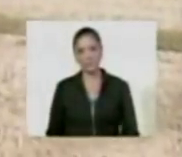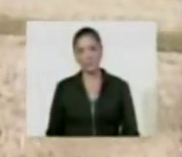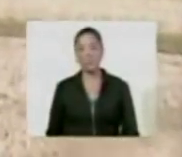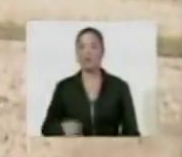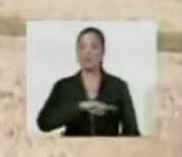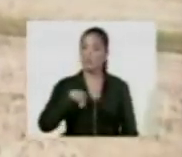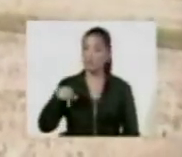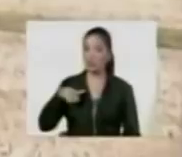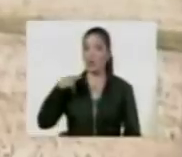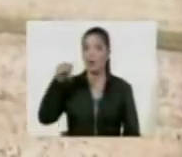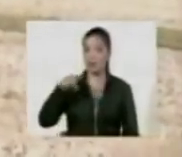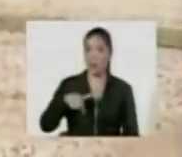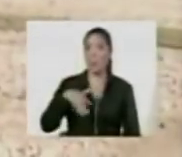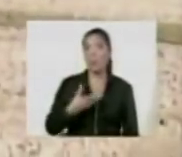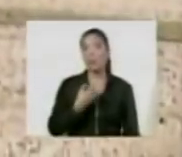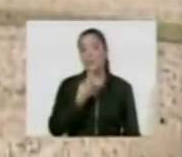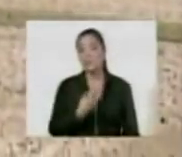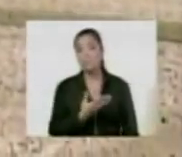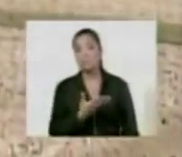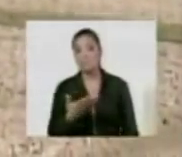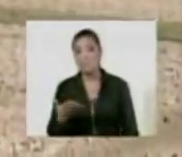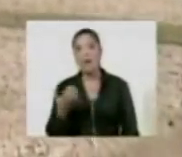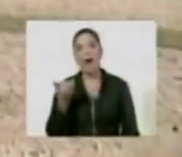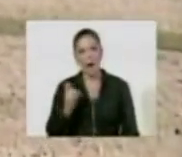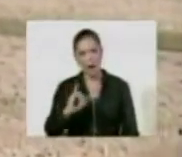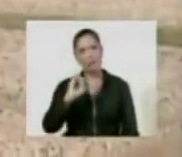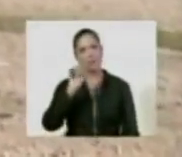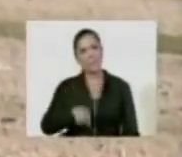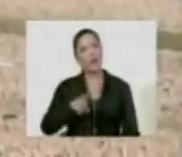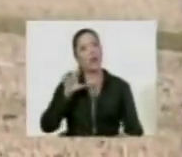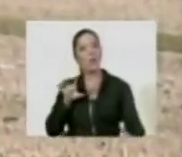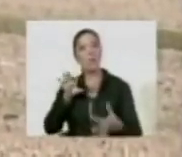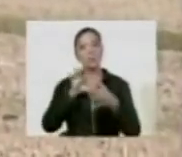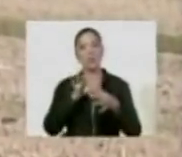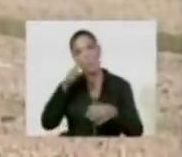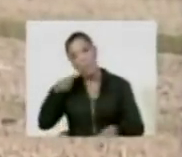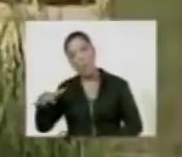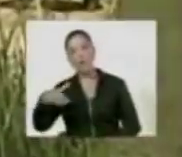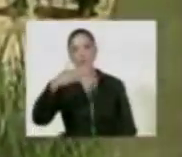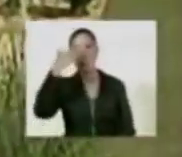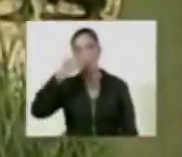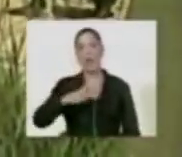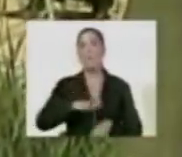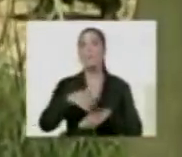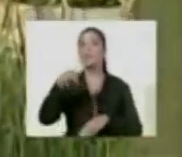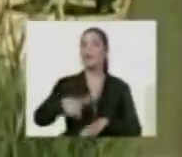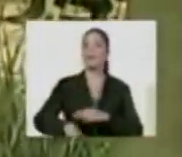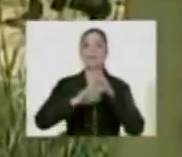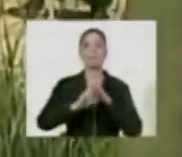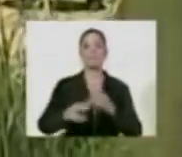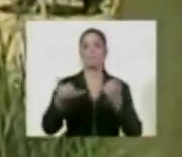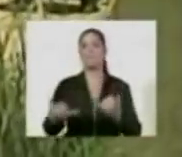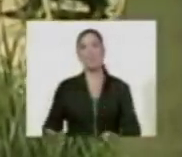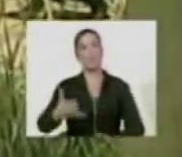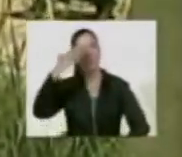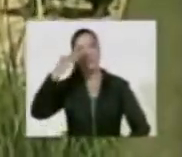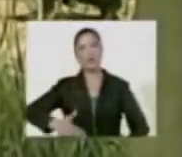aquí podemos decir que contamos también con la Unión Cívico-Militar, porque este accionar